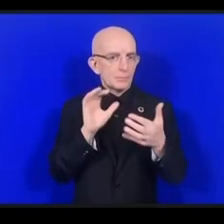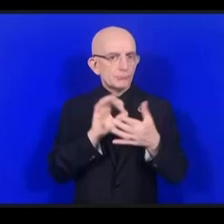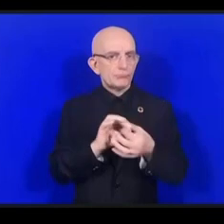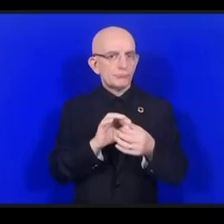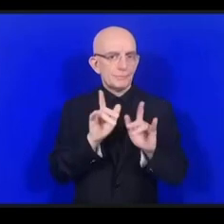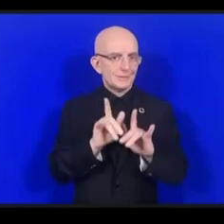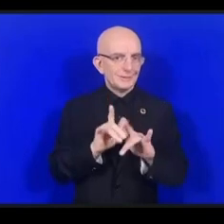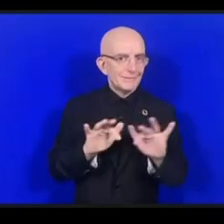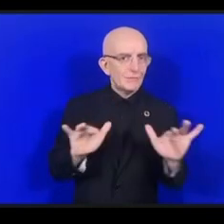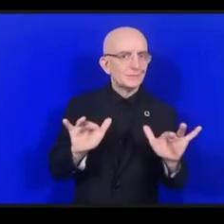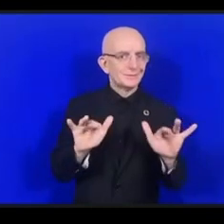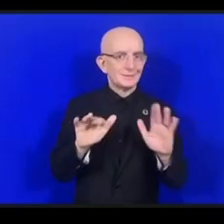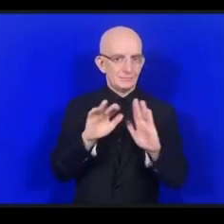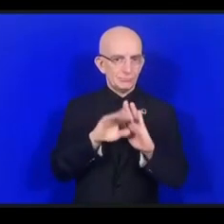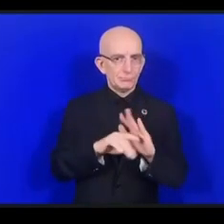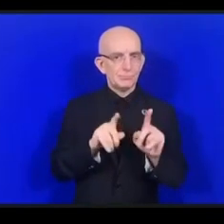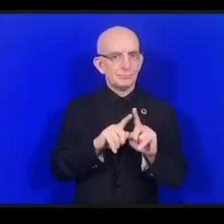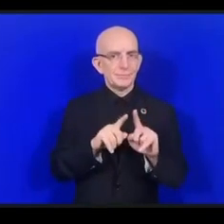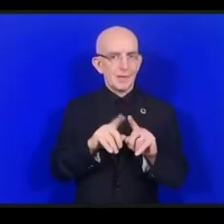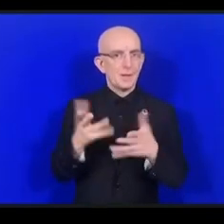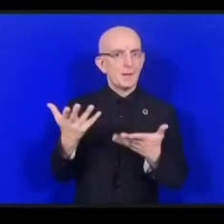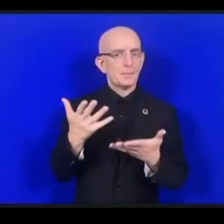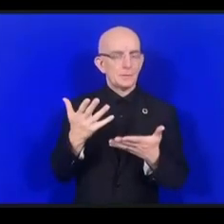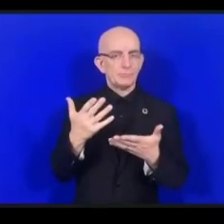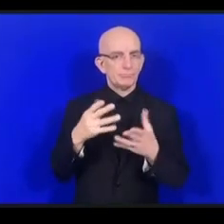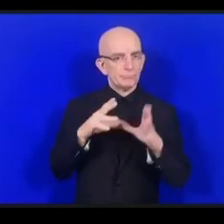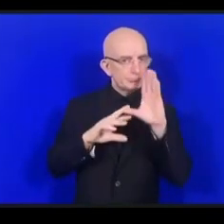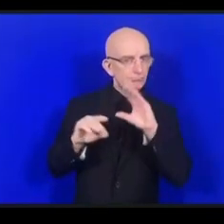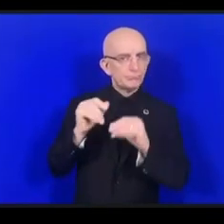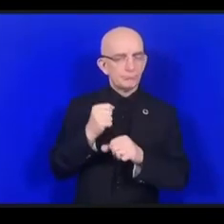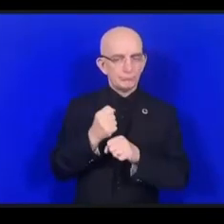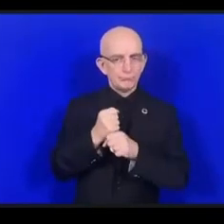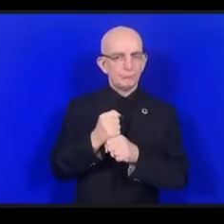programas como el programa de graduados